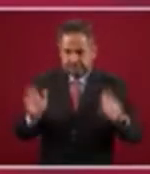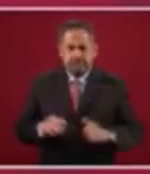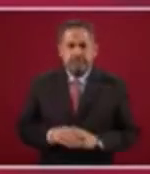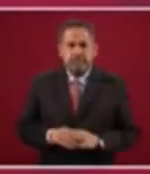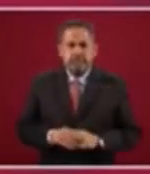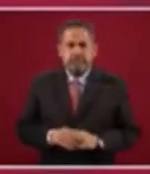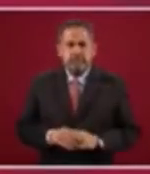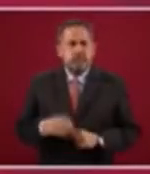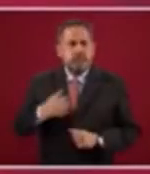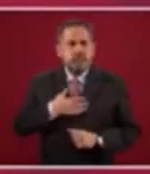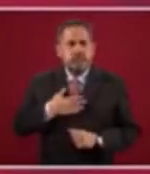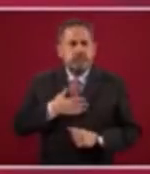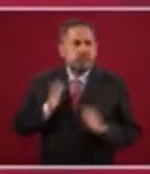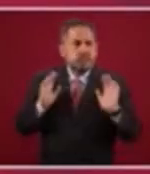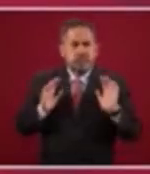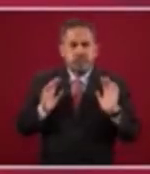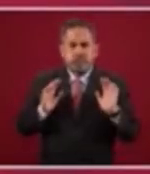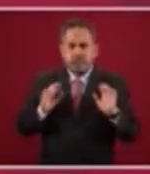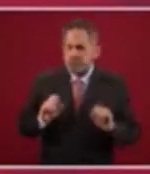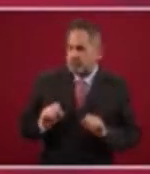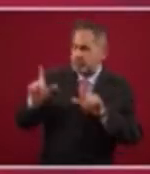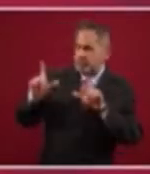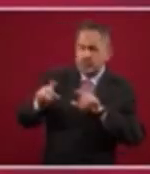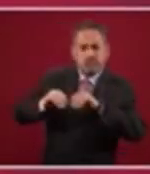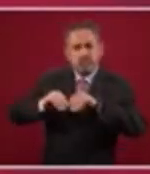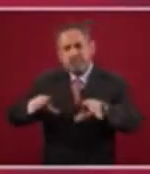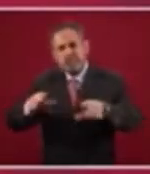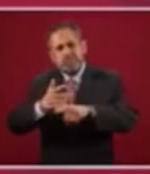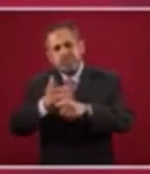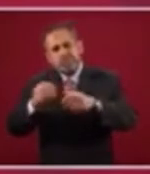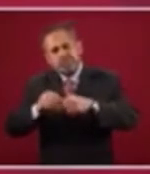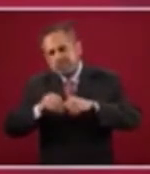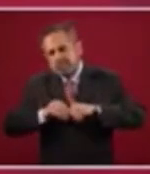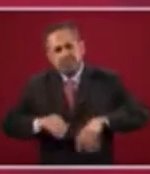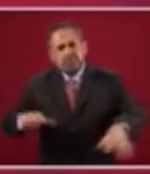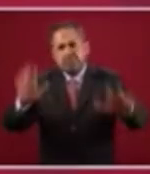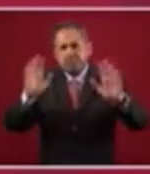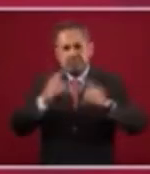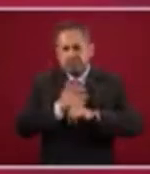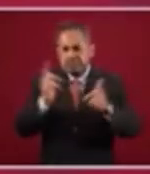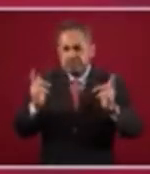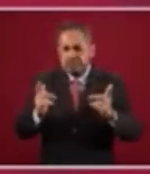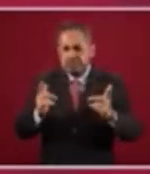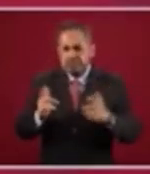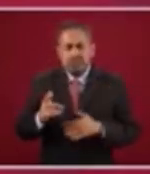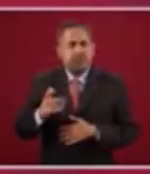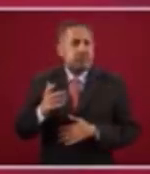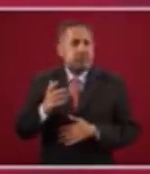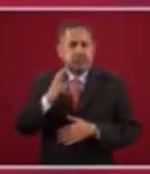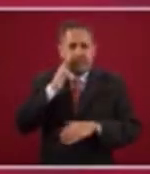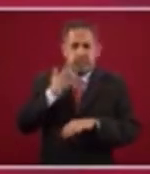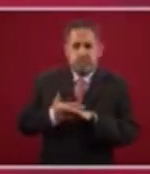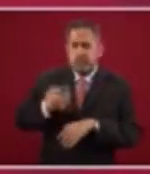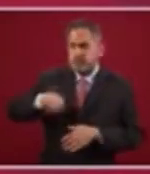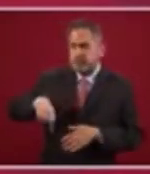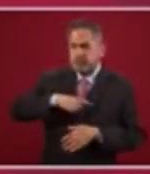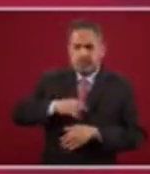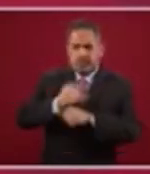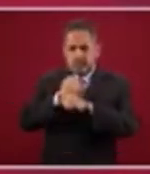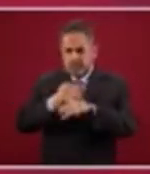lo que nosotros transmitimos. Además, es una responsabilidad que tenemos,